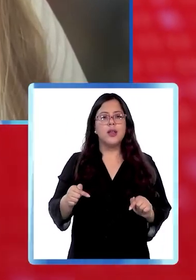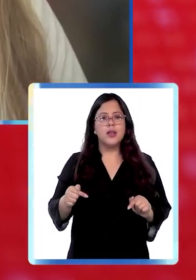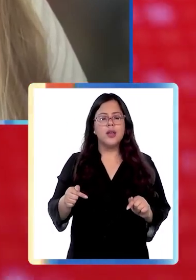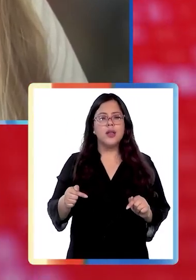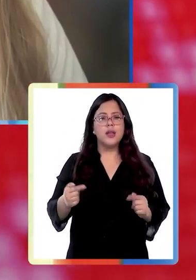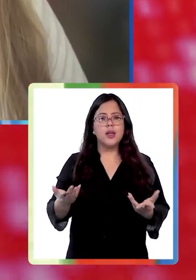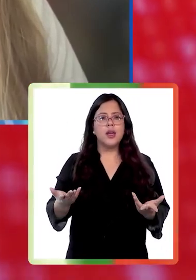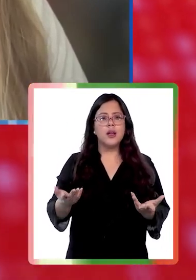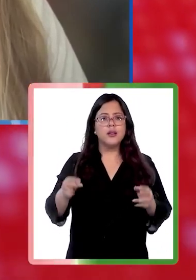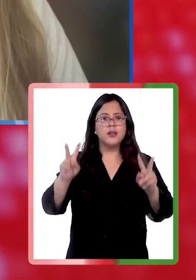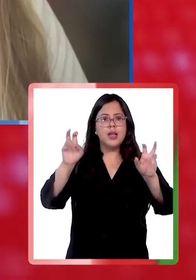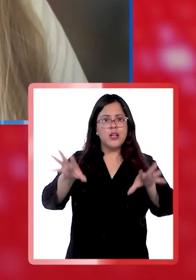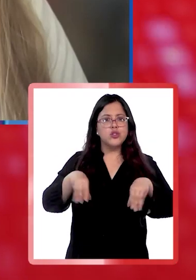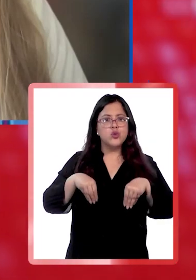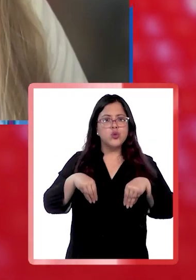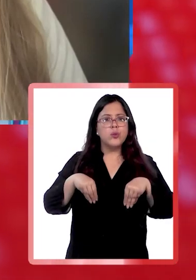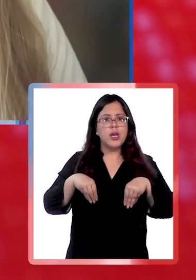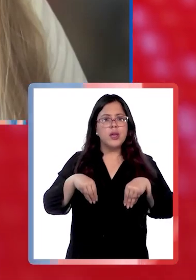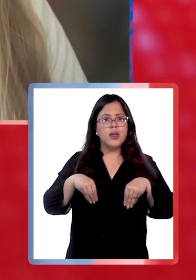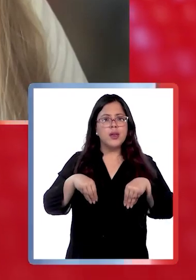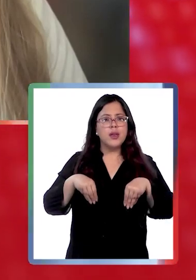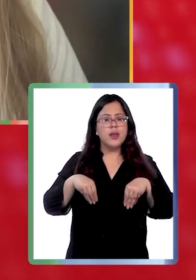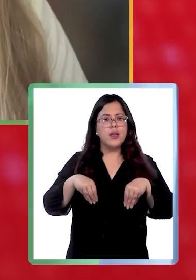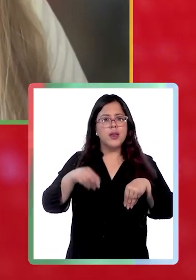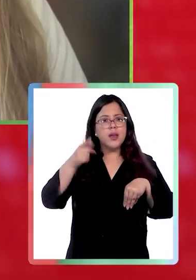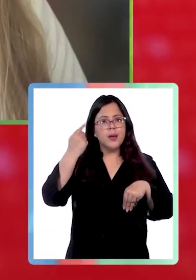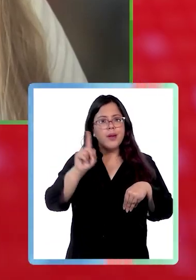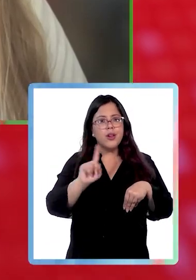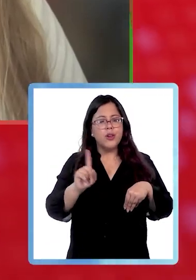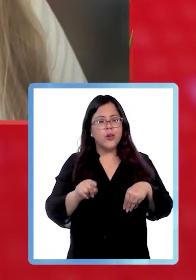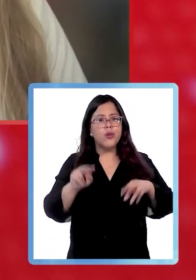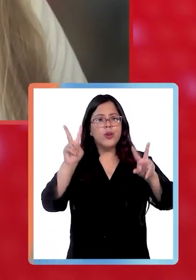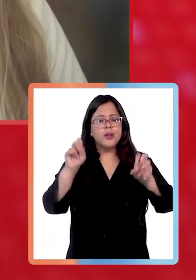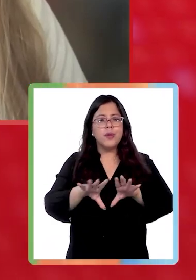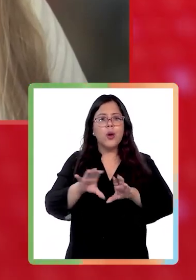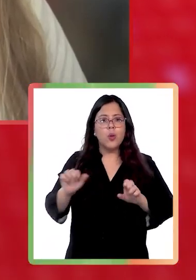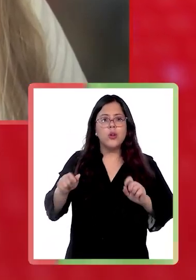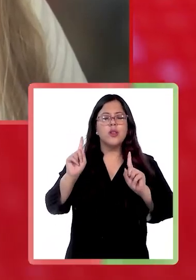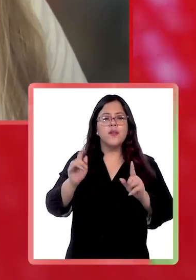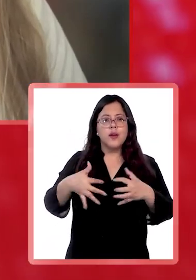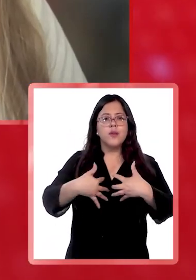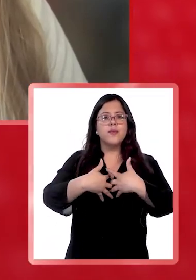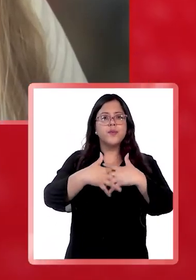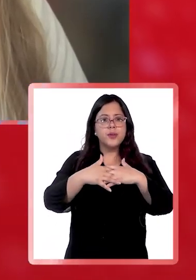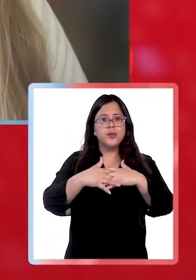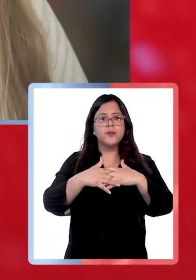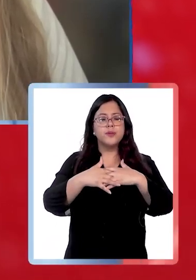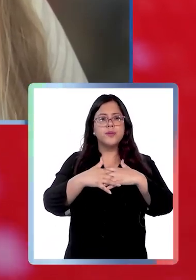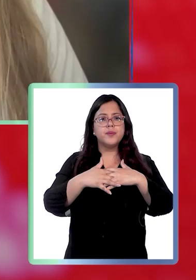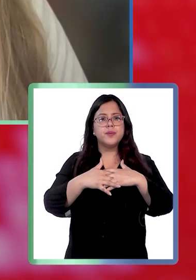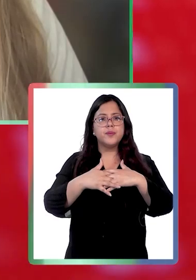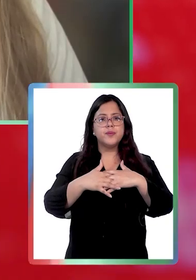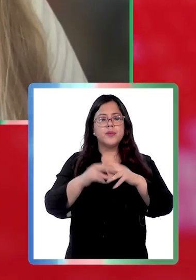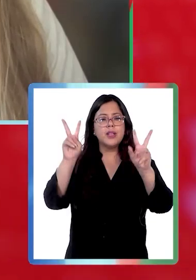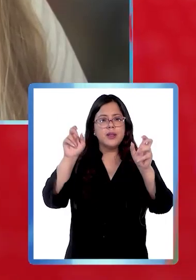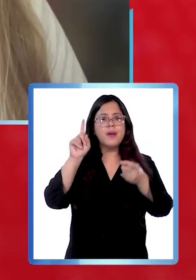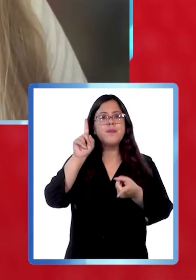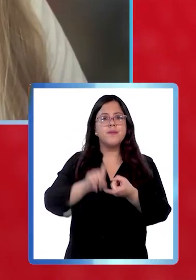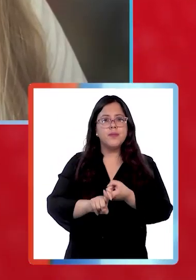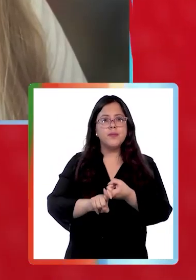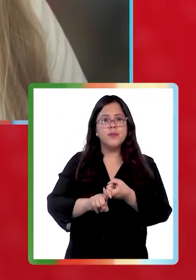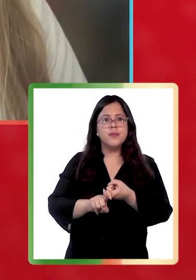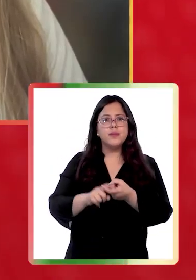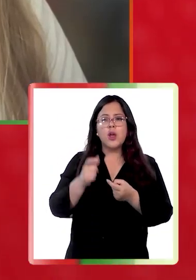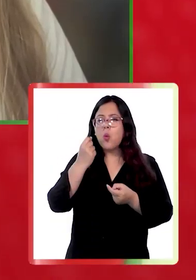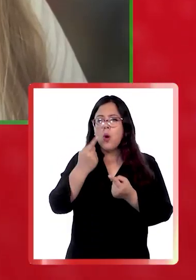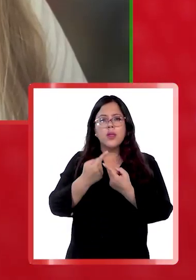que entra mucho a asumirse cosas del otro. Pero no, el consentimiento es algo que también hay que reforzar constantemente en